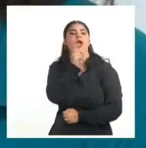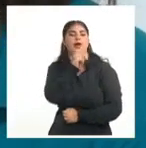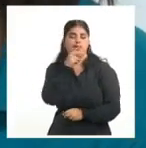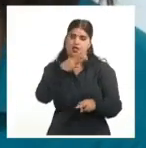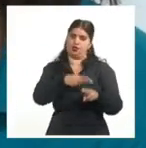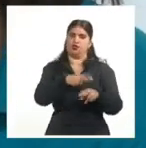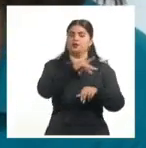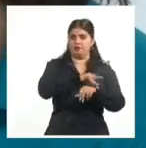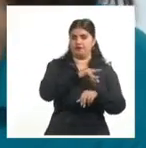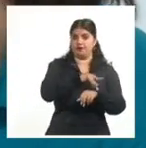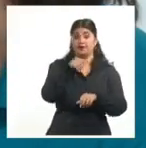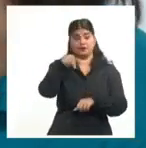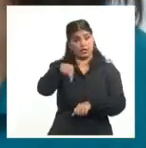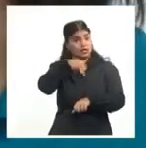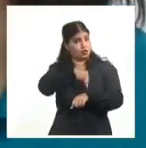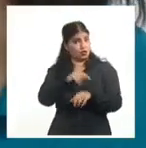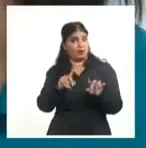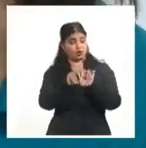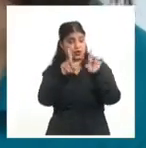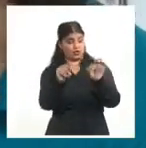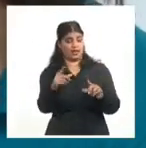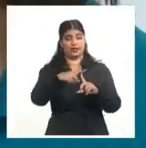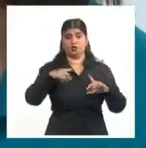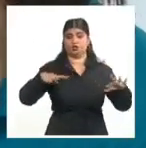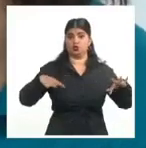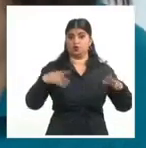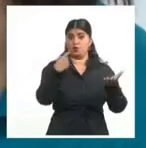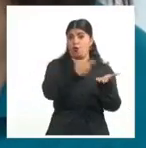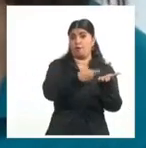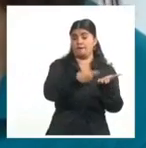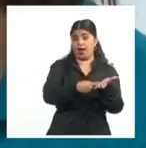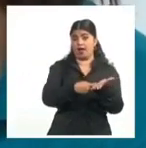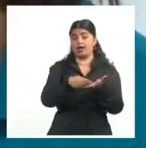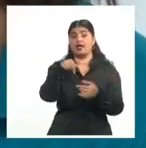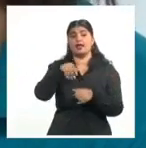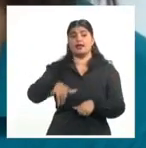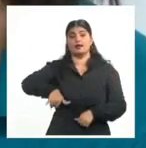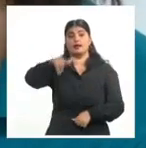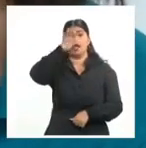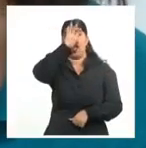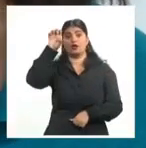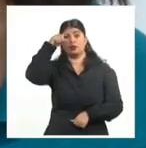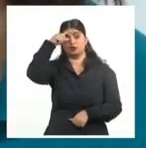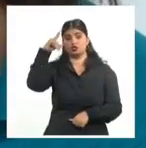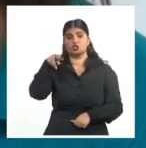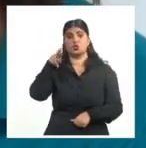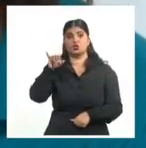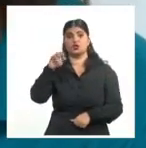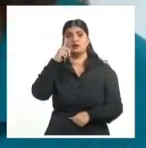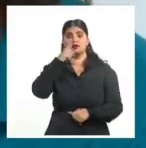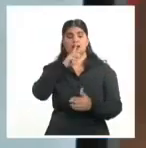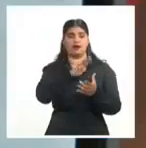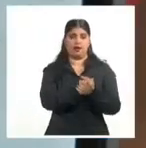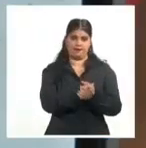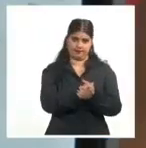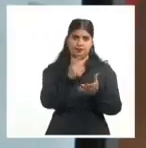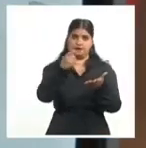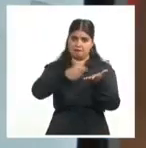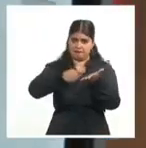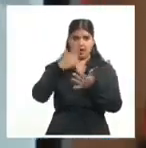la tarjeta turística se está pagando en Surinam, en el aeropuerto de Surinam, cuando los clientes arriban al aeropuerto.